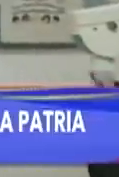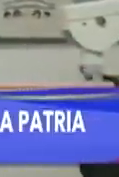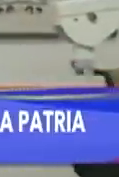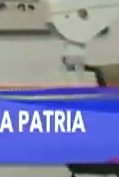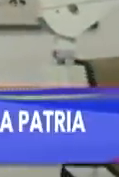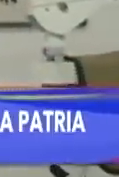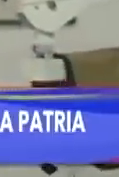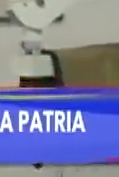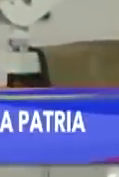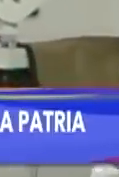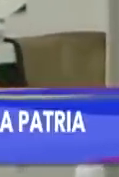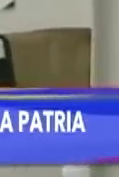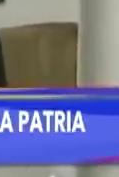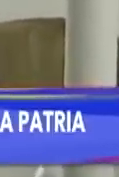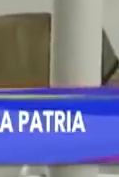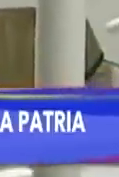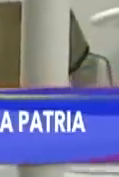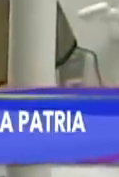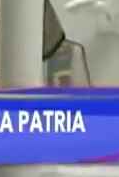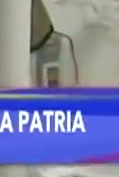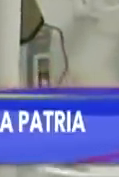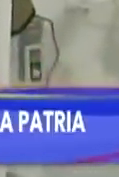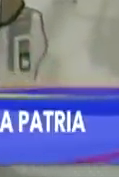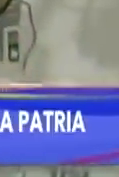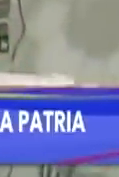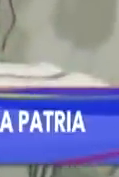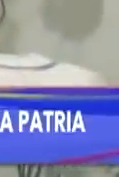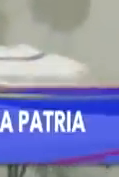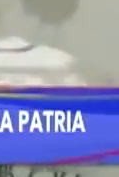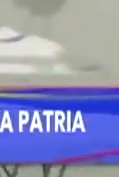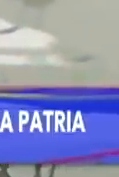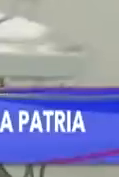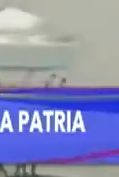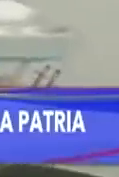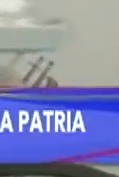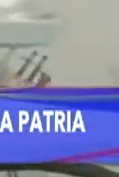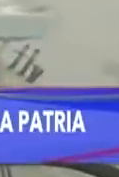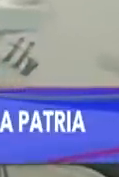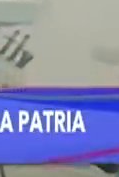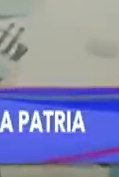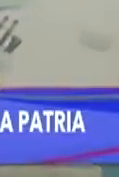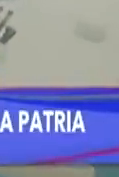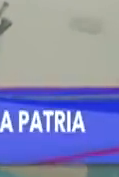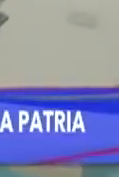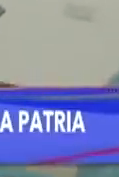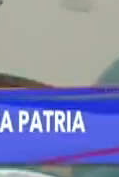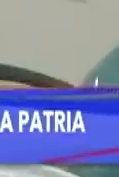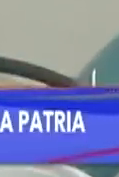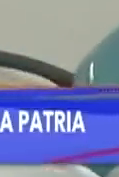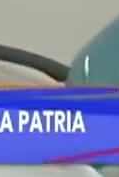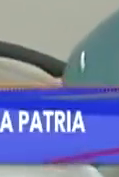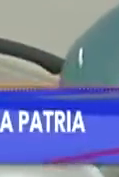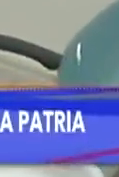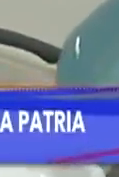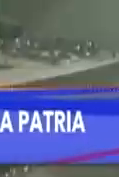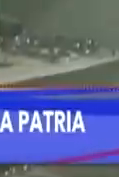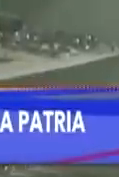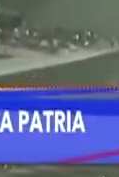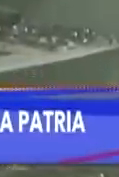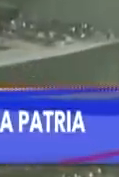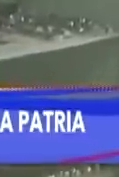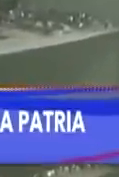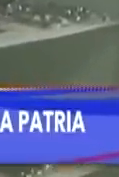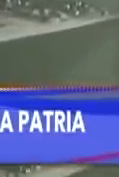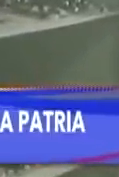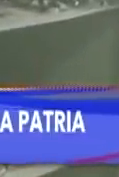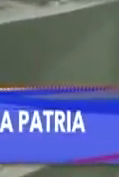a la revolución han venido enfrentando el bloqueo. Yo siempre digo, así responde Nicolás Maduro